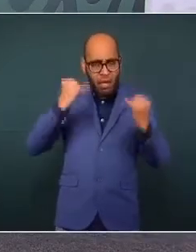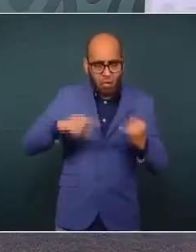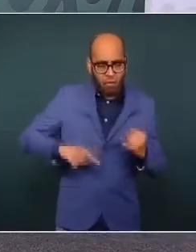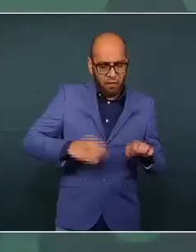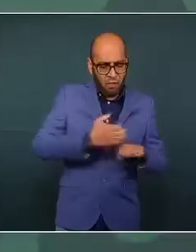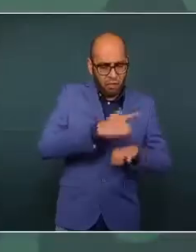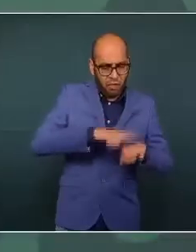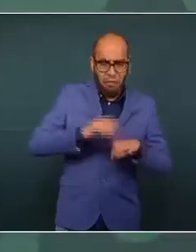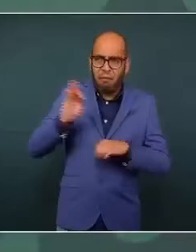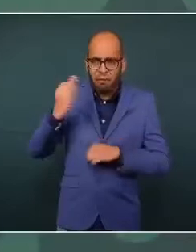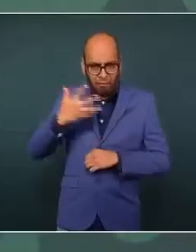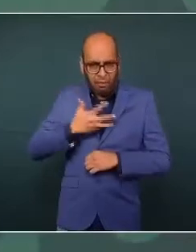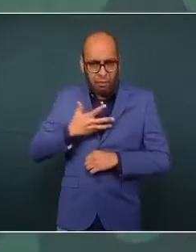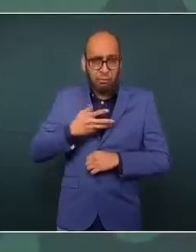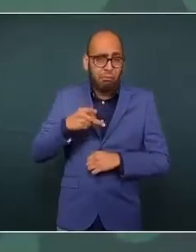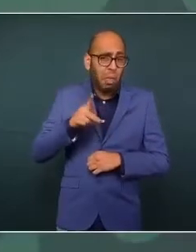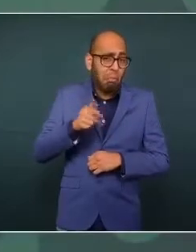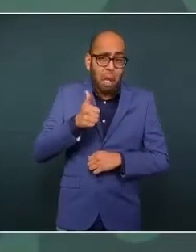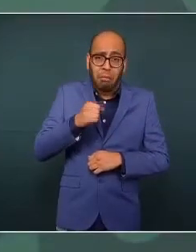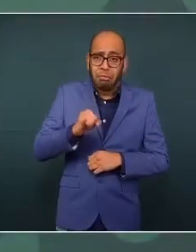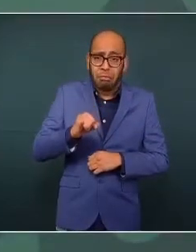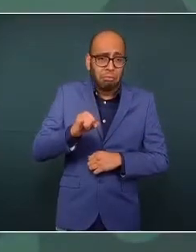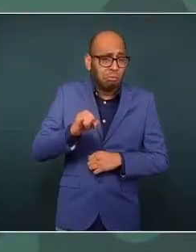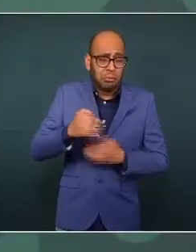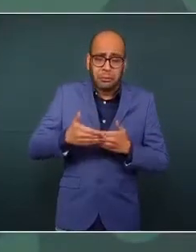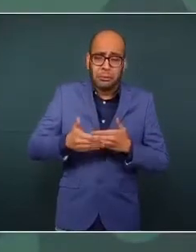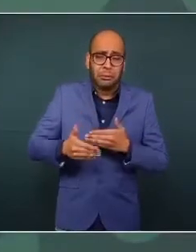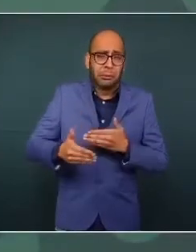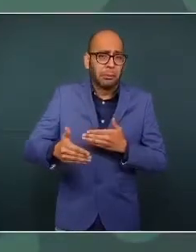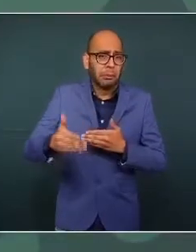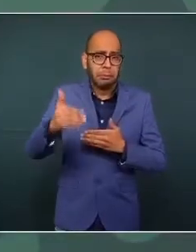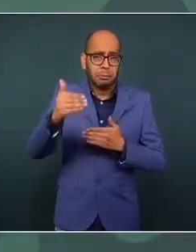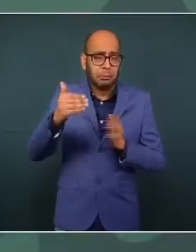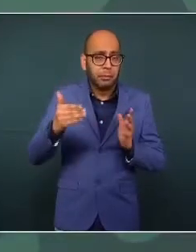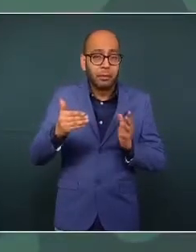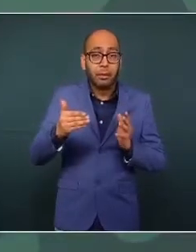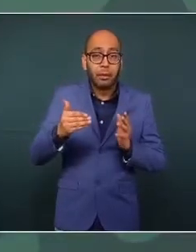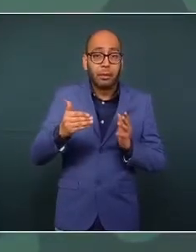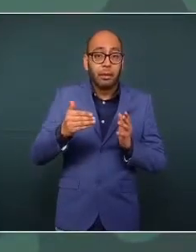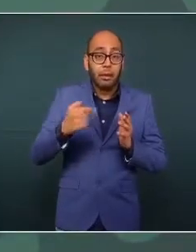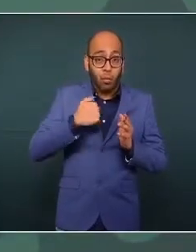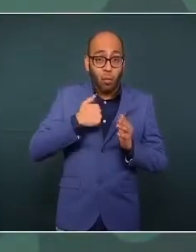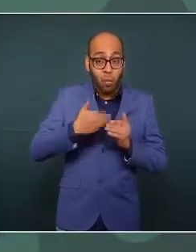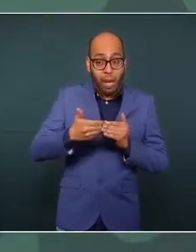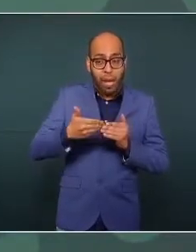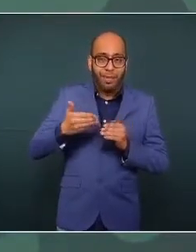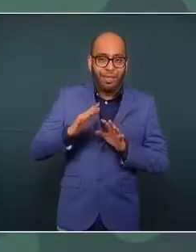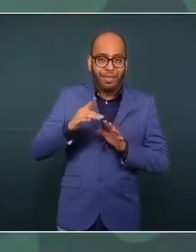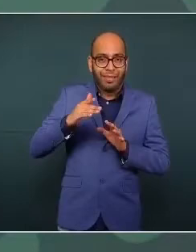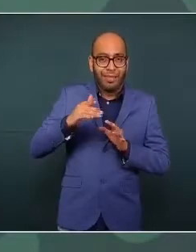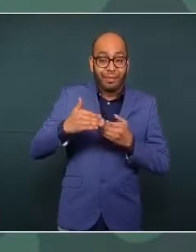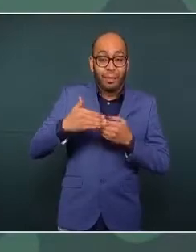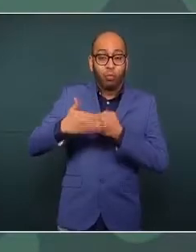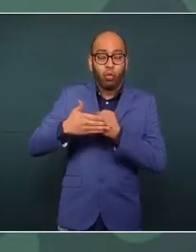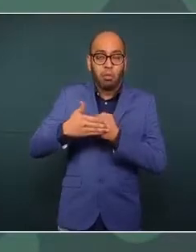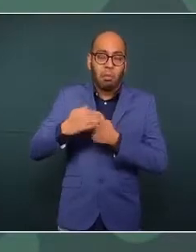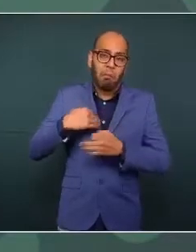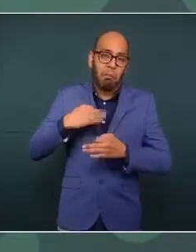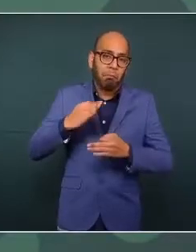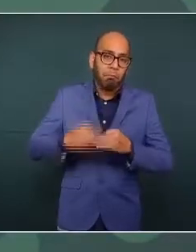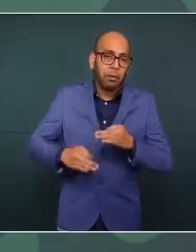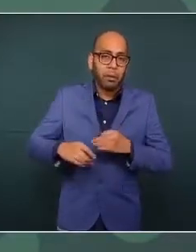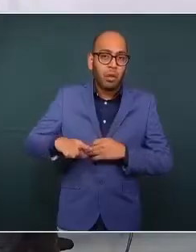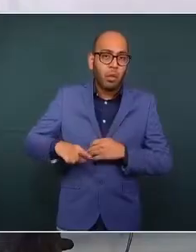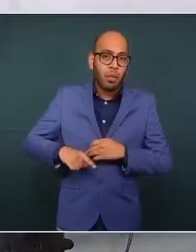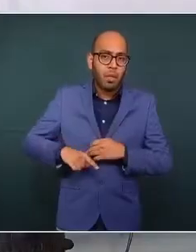hacer hasta el último día que a mí me toque, porque yo termino antes, pero lo voy a hacer comprometido con Michoacán y